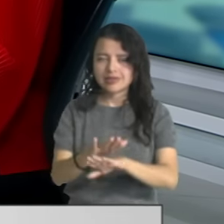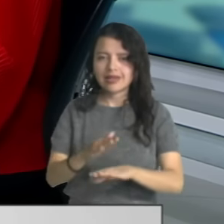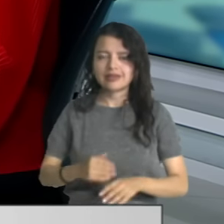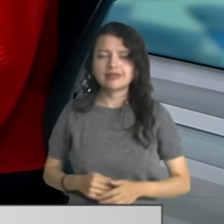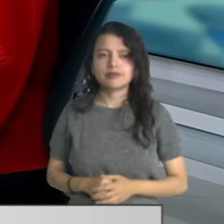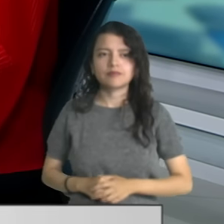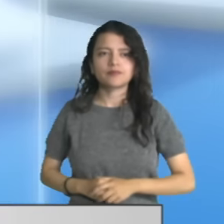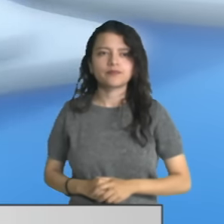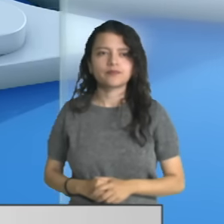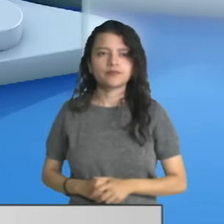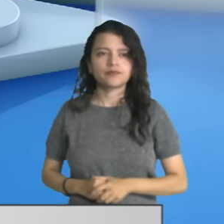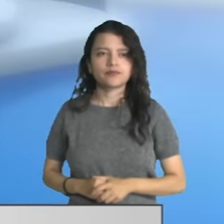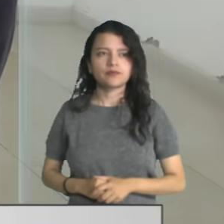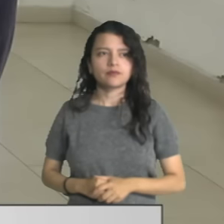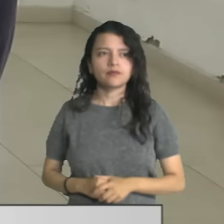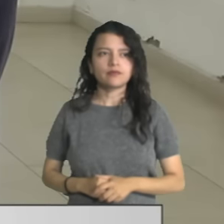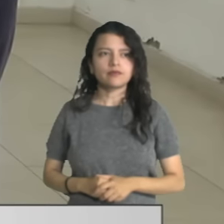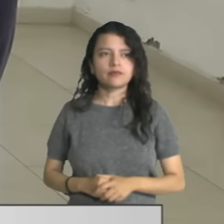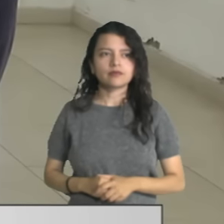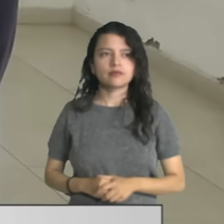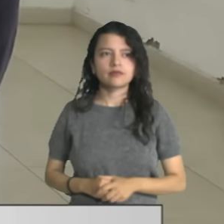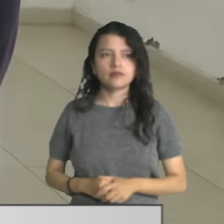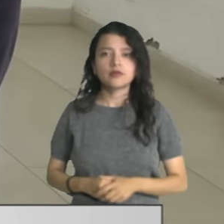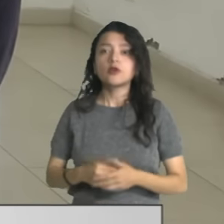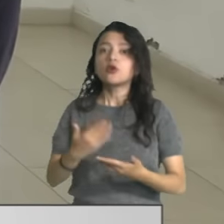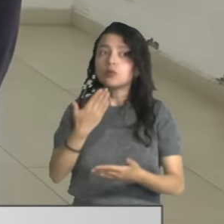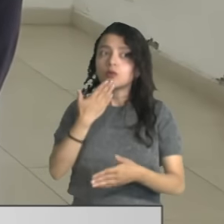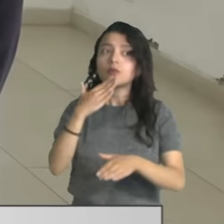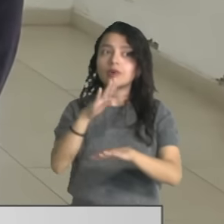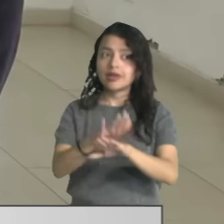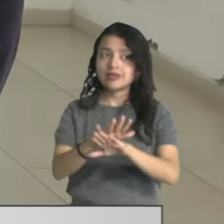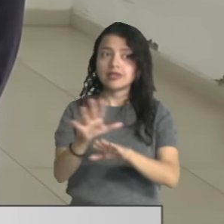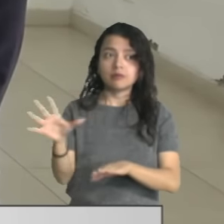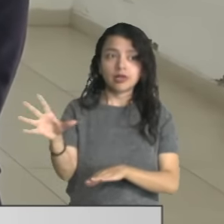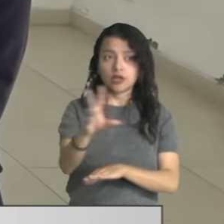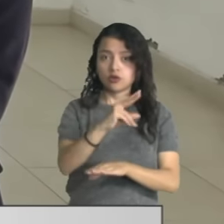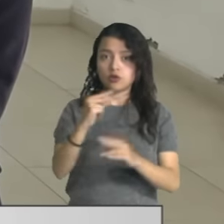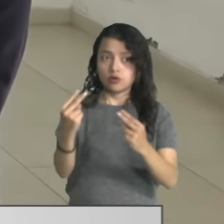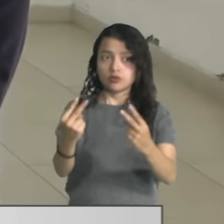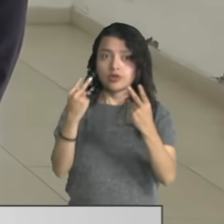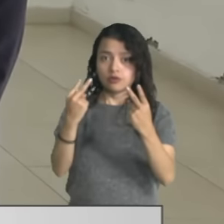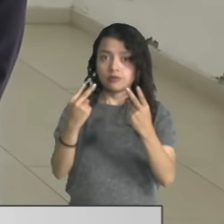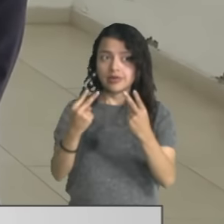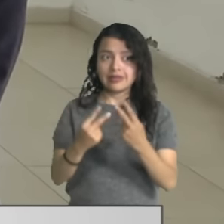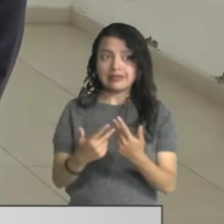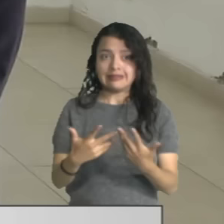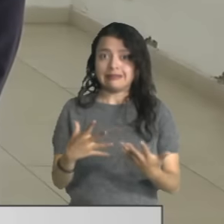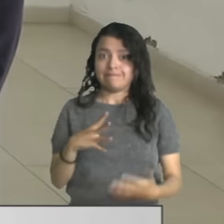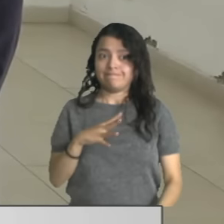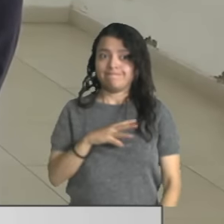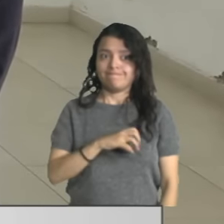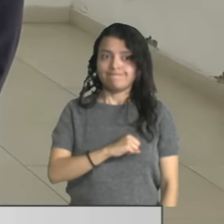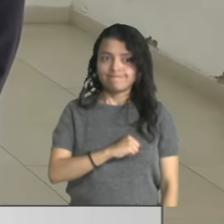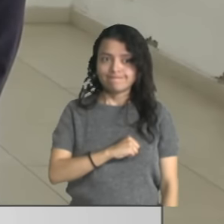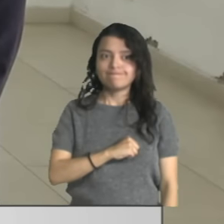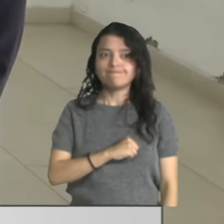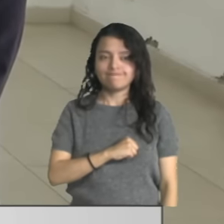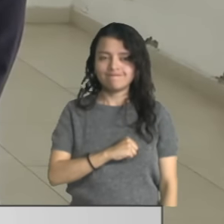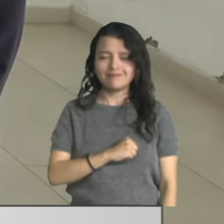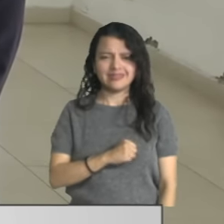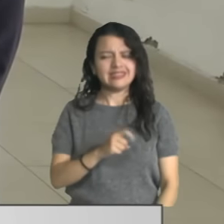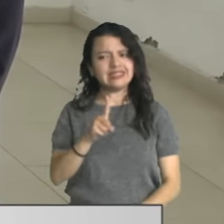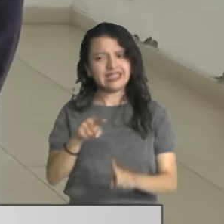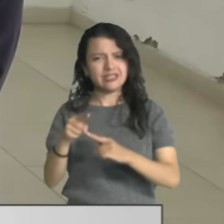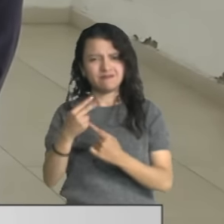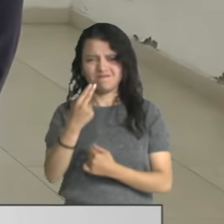adelante. Muy buenas tardes para usted y para todos los televidentes. Mucho pesar e indignación